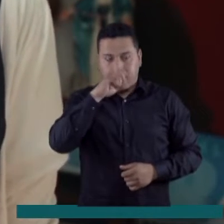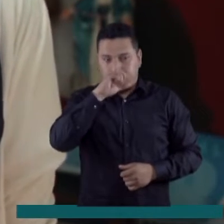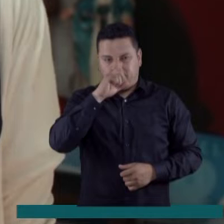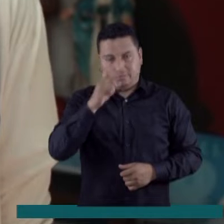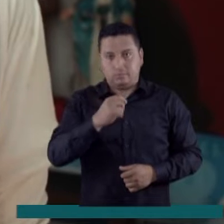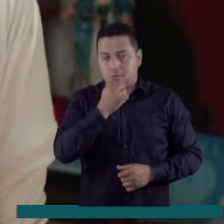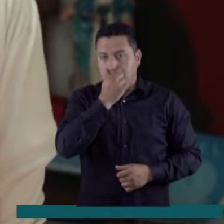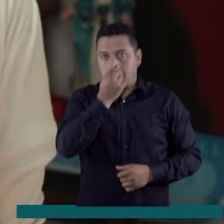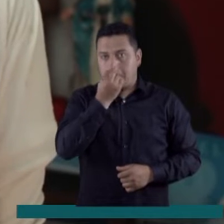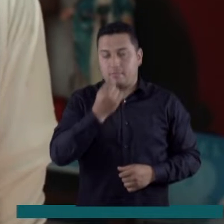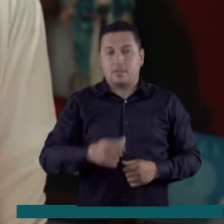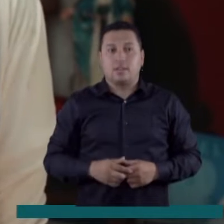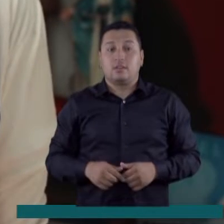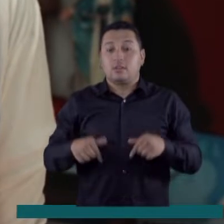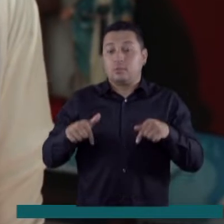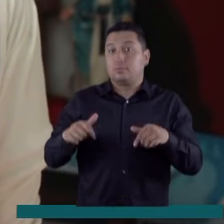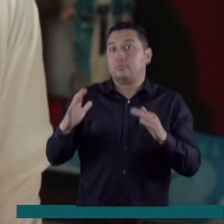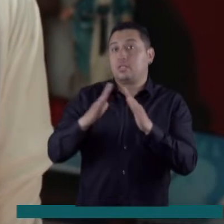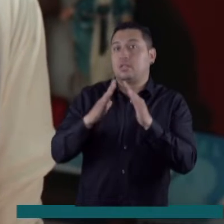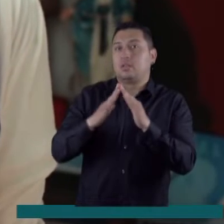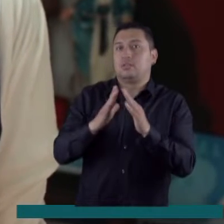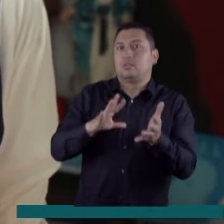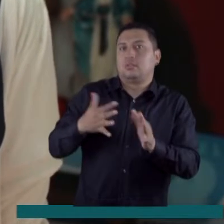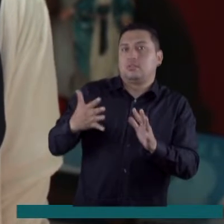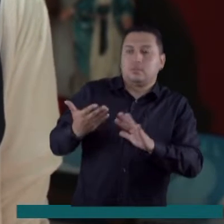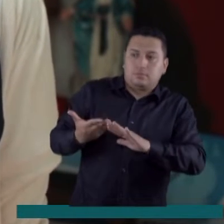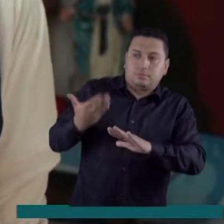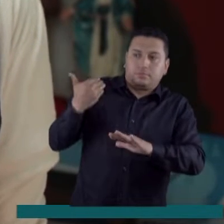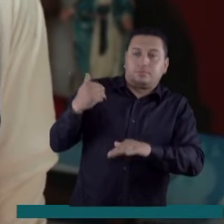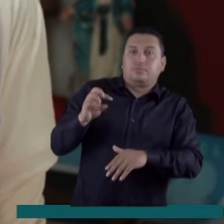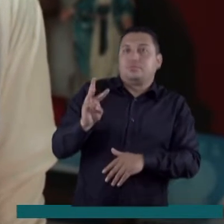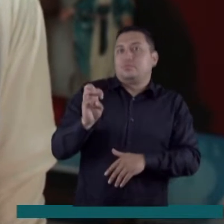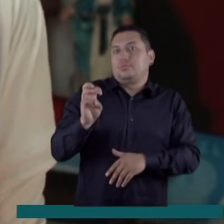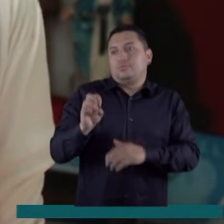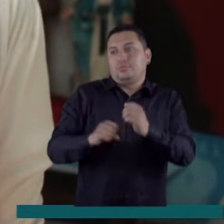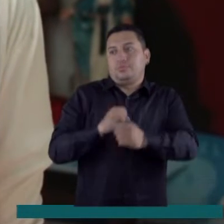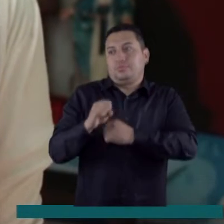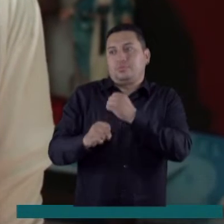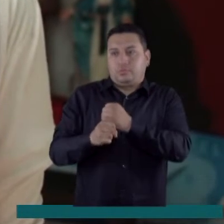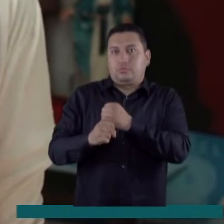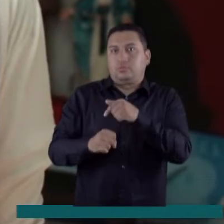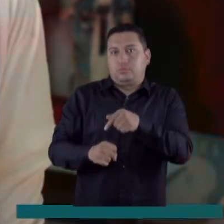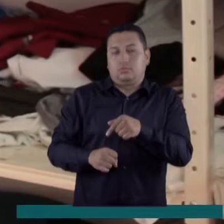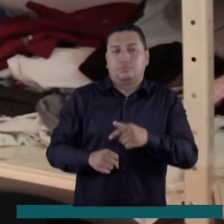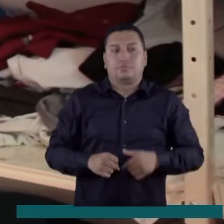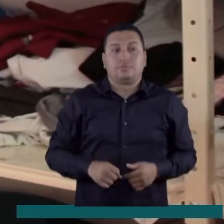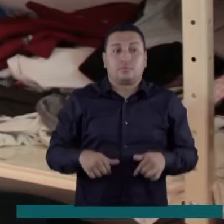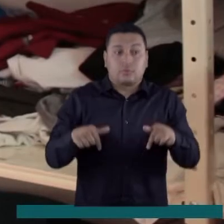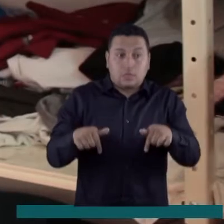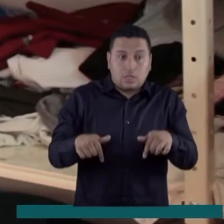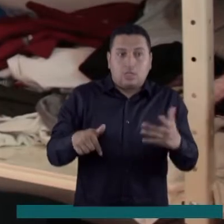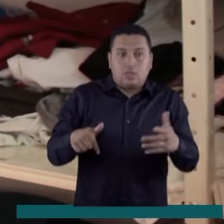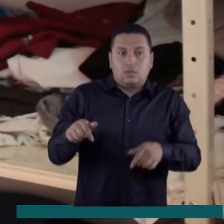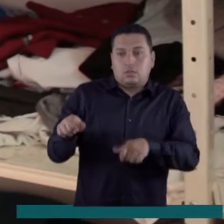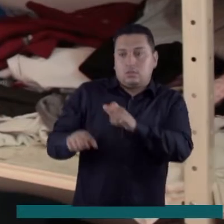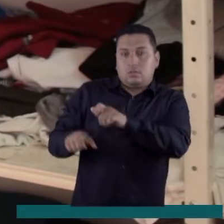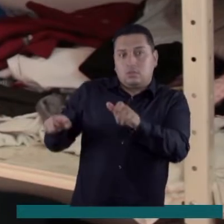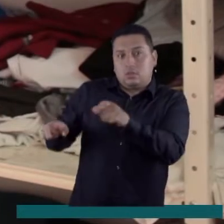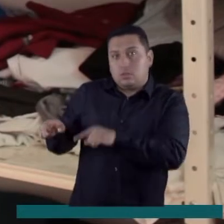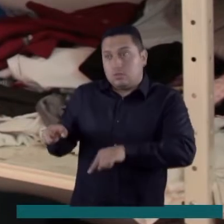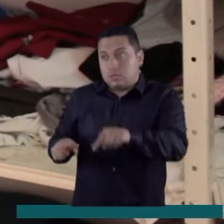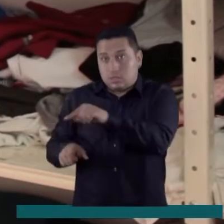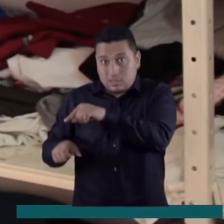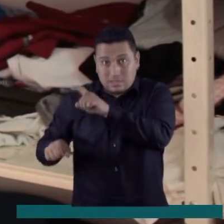de calle y esta casita estamos con ella más o menos hace ocho años aquí aquellas personas